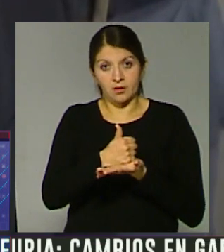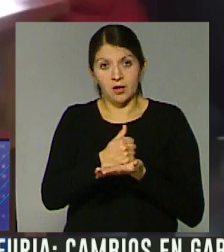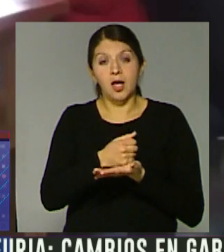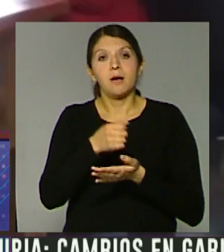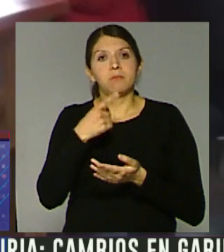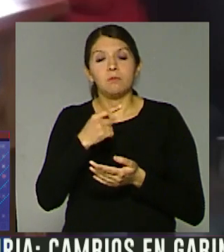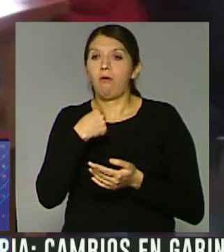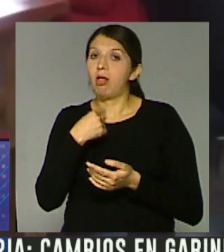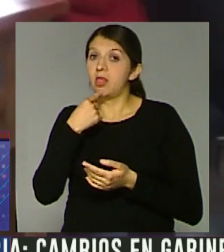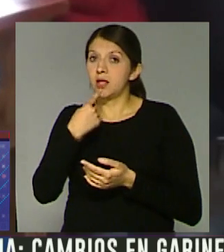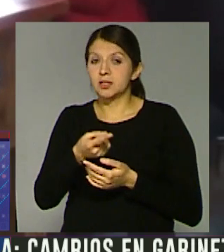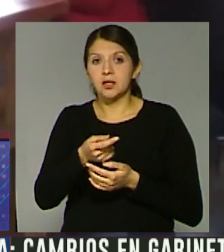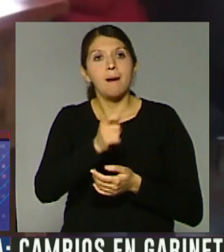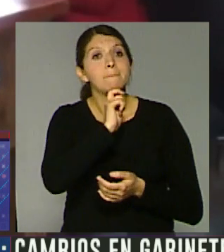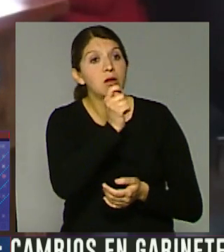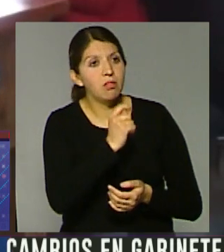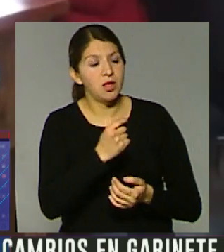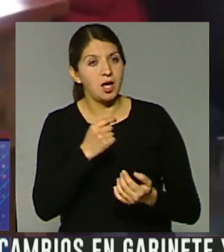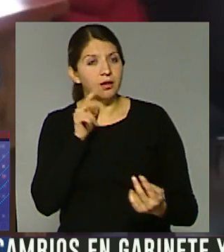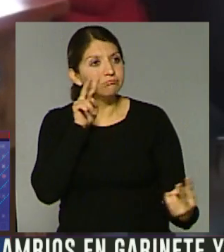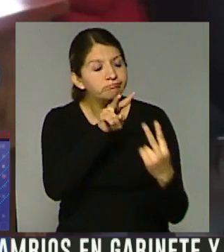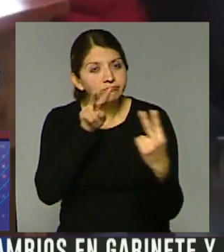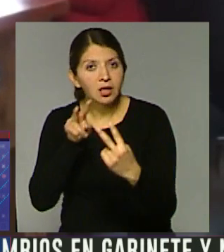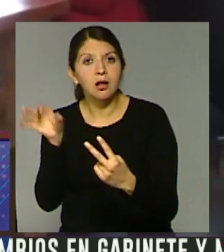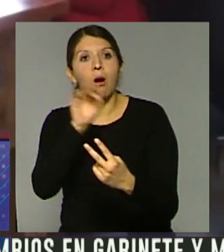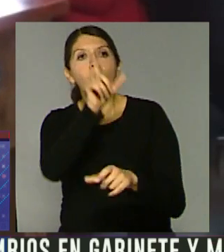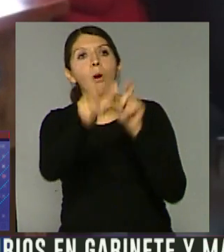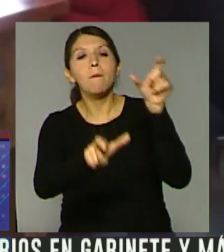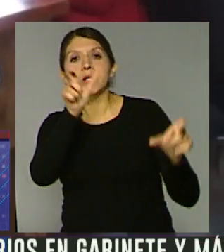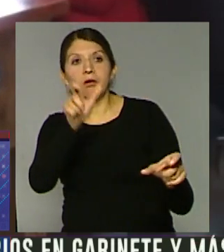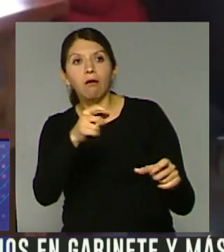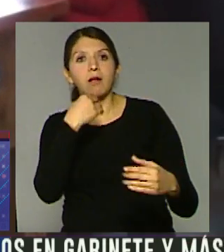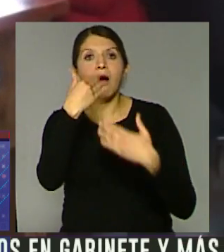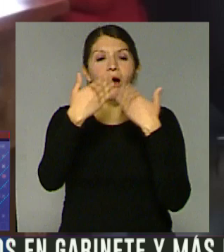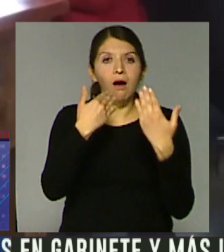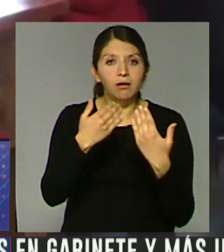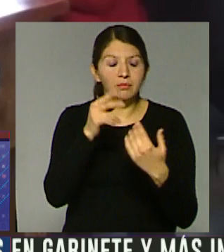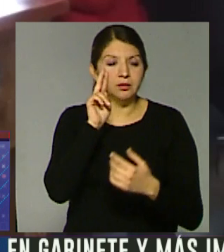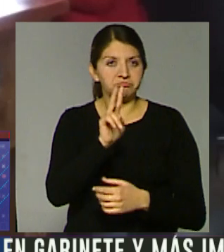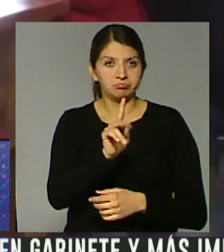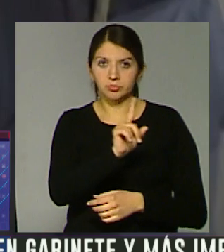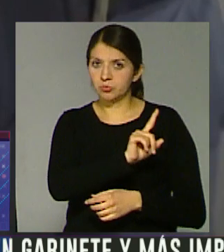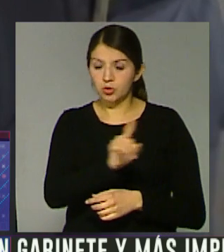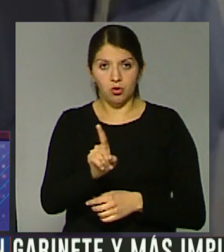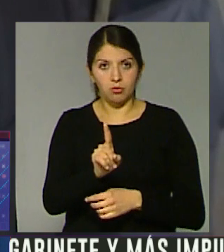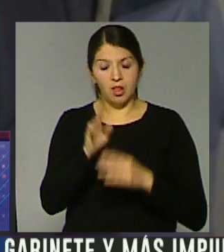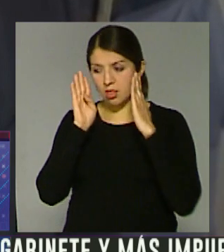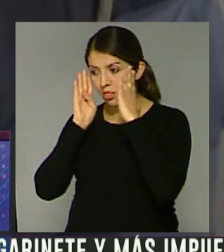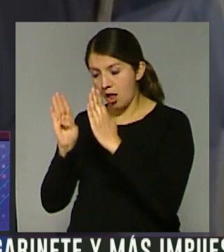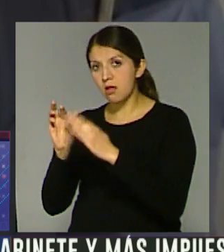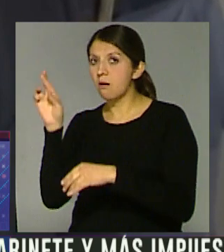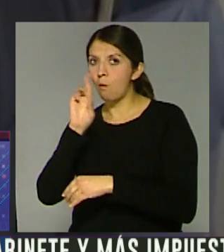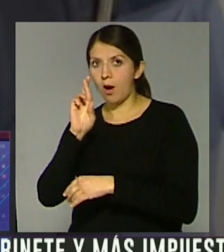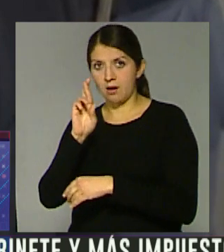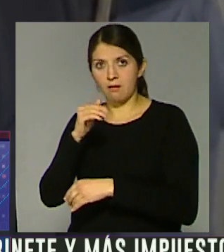dirigirse justamente a la prensa o a los presentes o al magistrado, se dirigió a Julieta Silva.